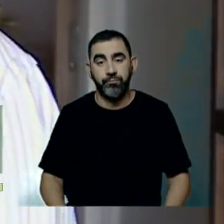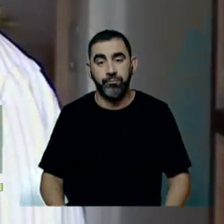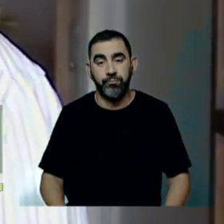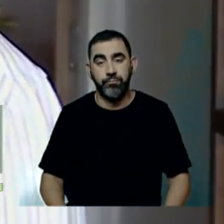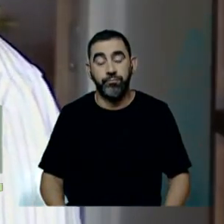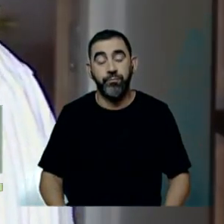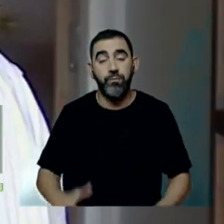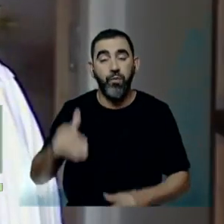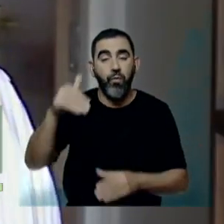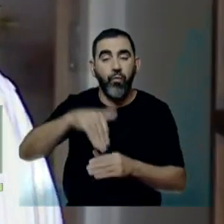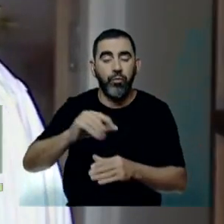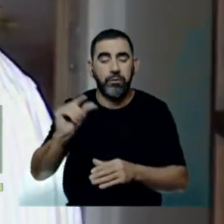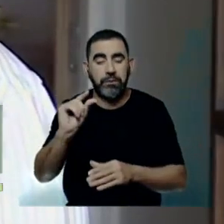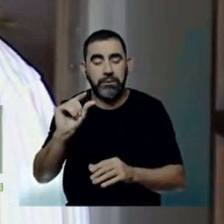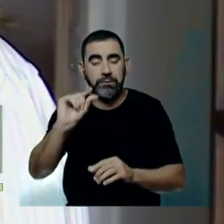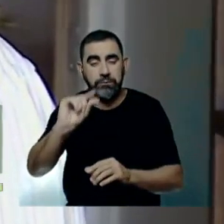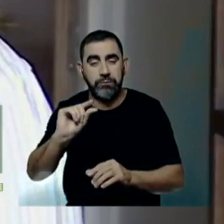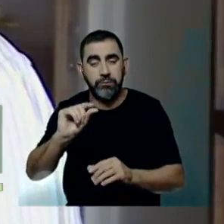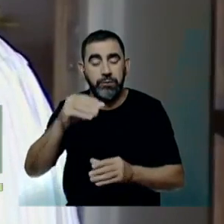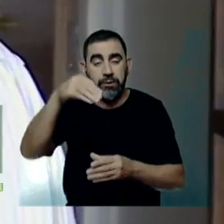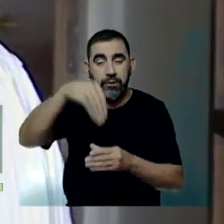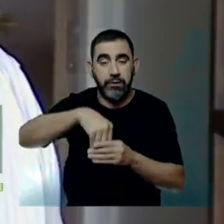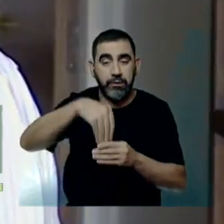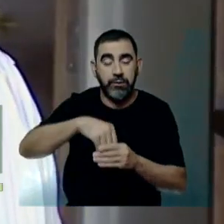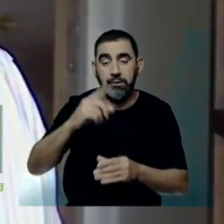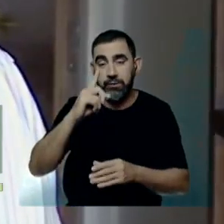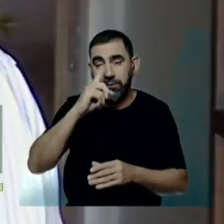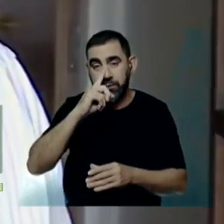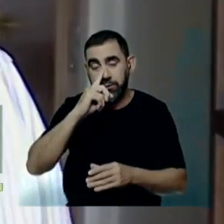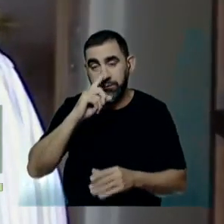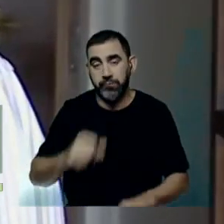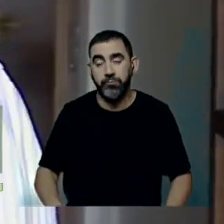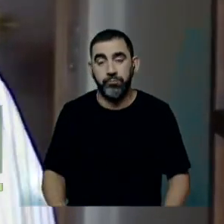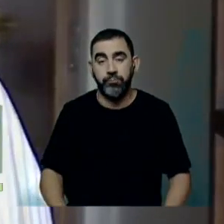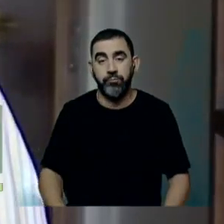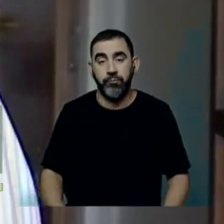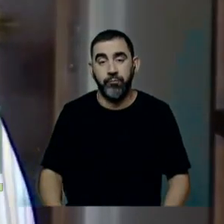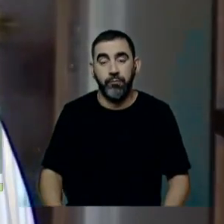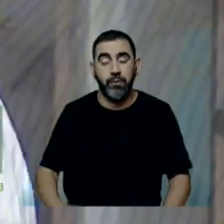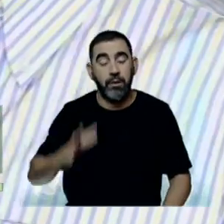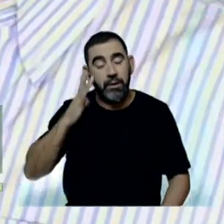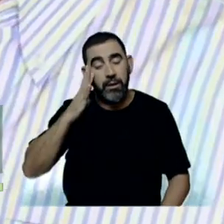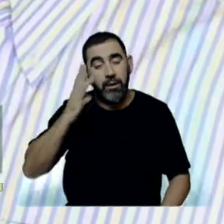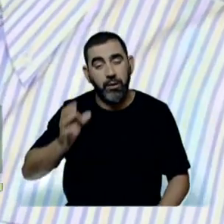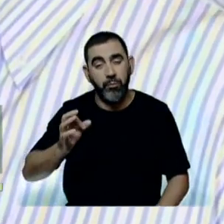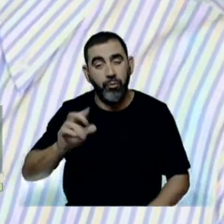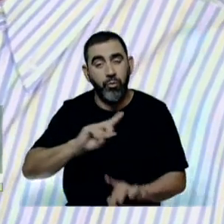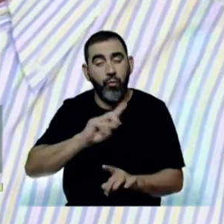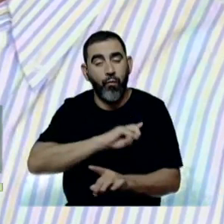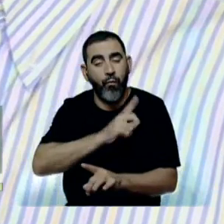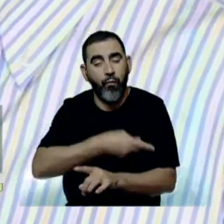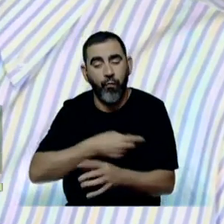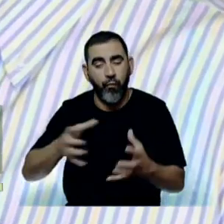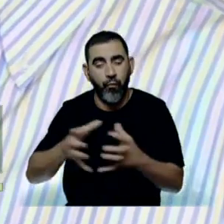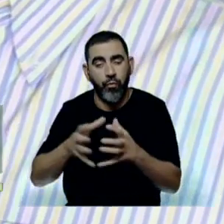una votación minoritaria en las internas de junio nos parece, honestamente, que no fortalece al espacio